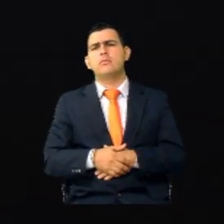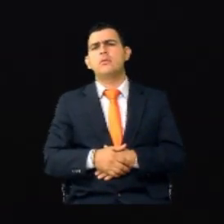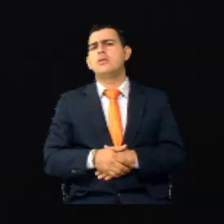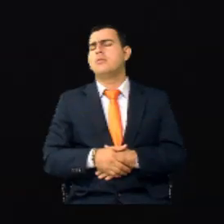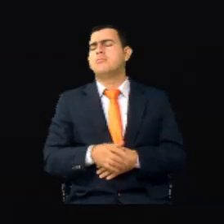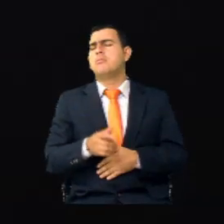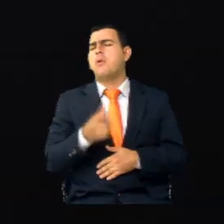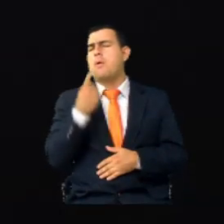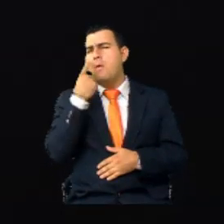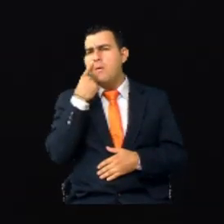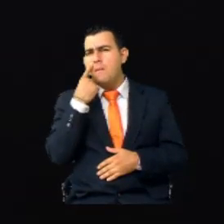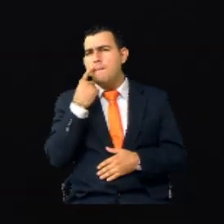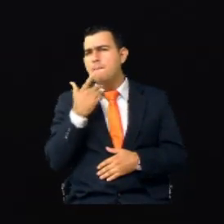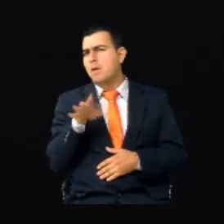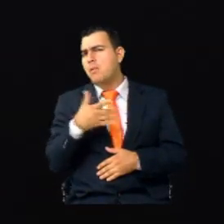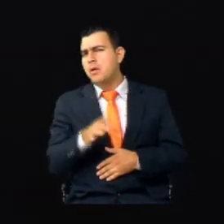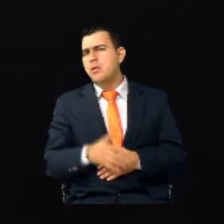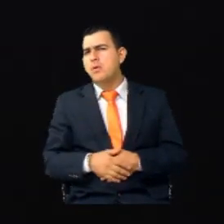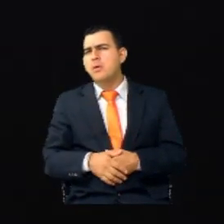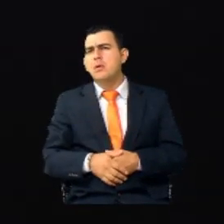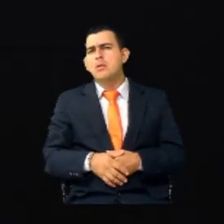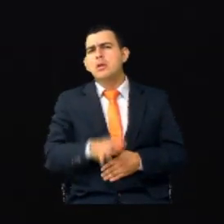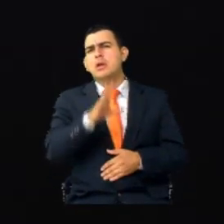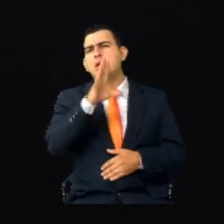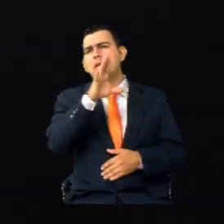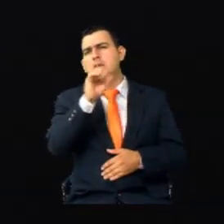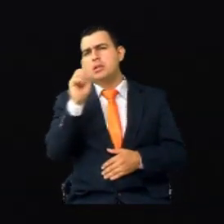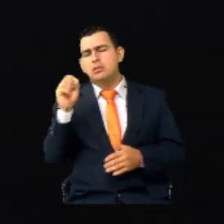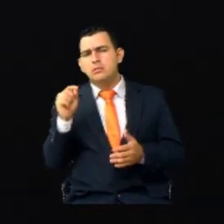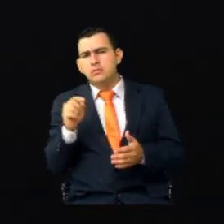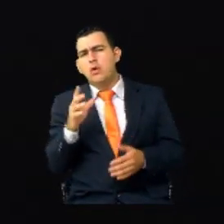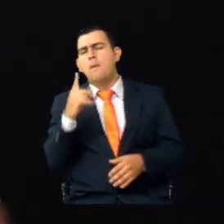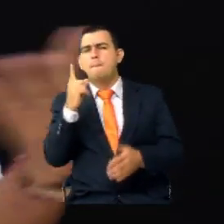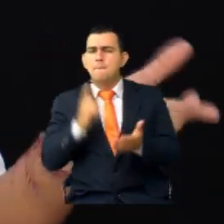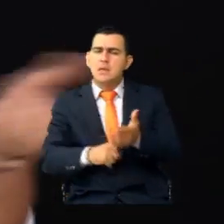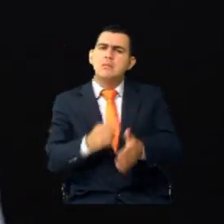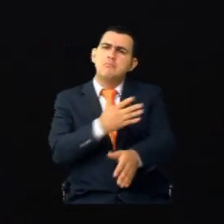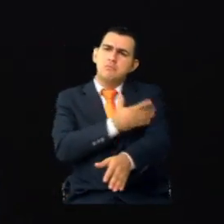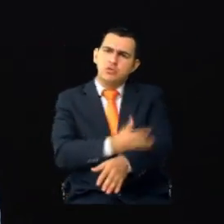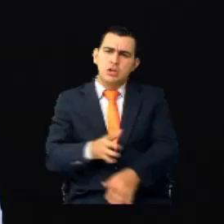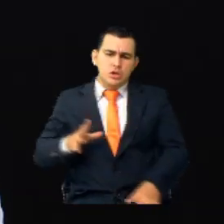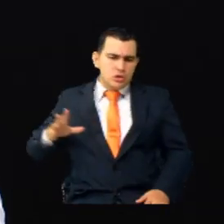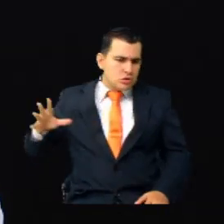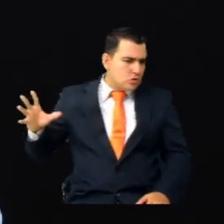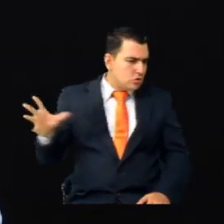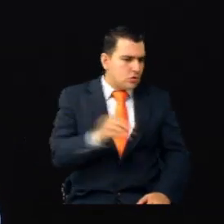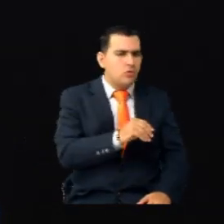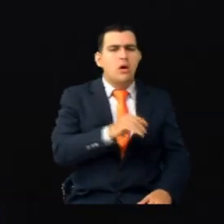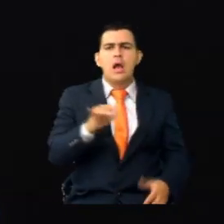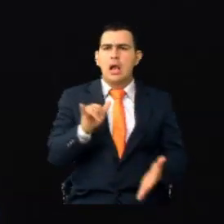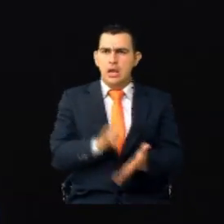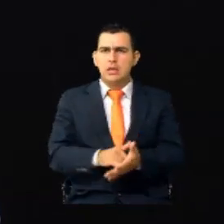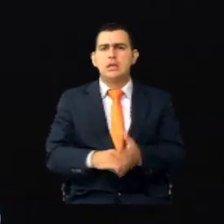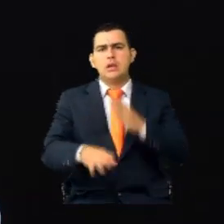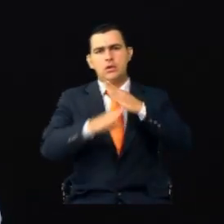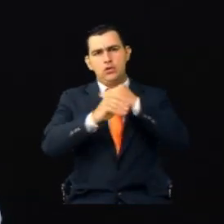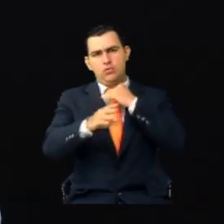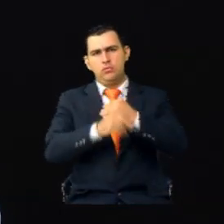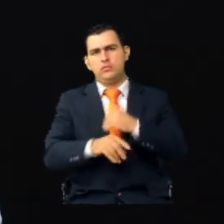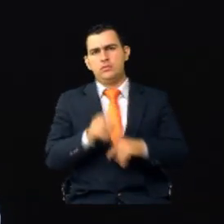superaría en promedio entre 500 y 1.000 millones de pesos poder establecer este dispositivo en los